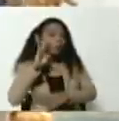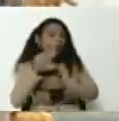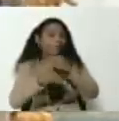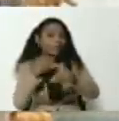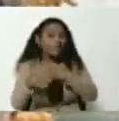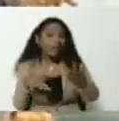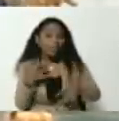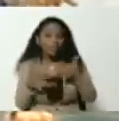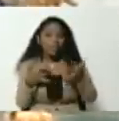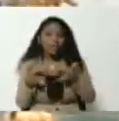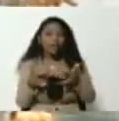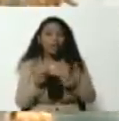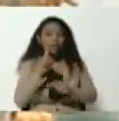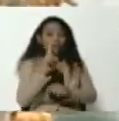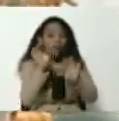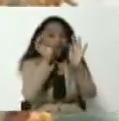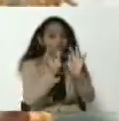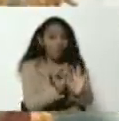una parte,